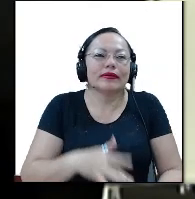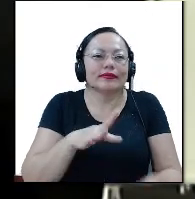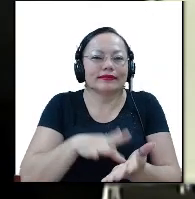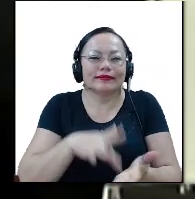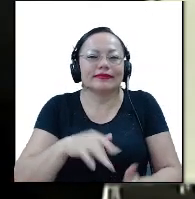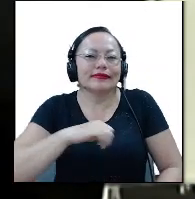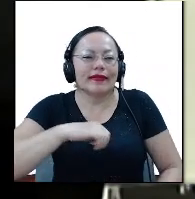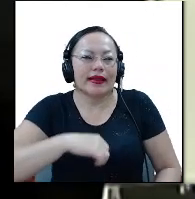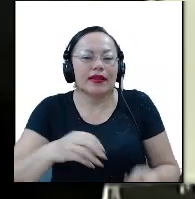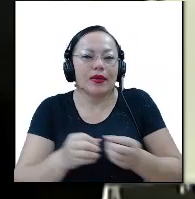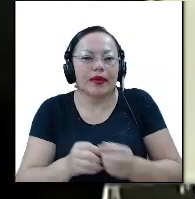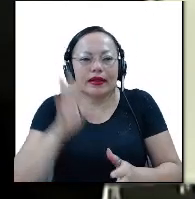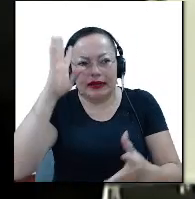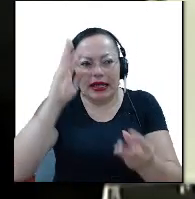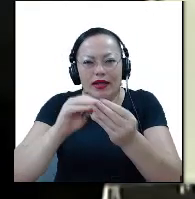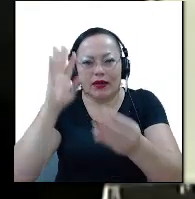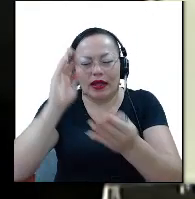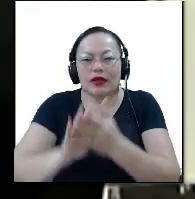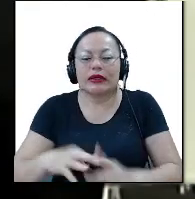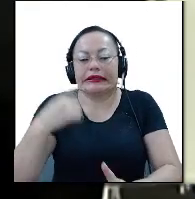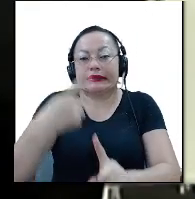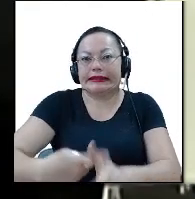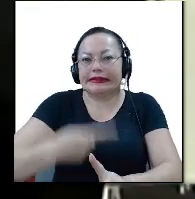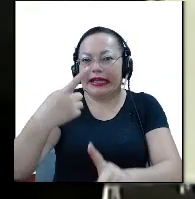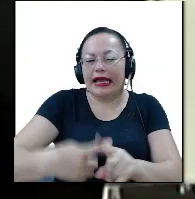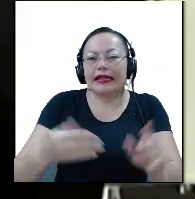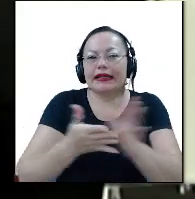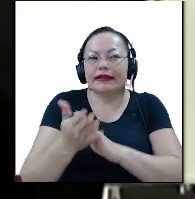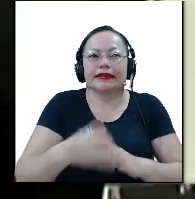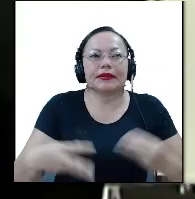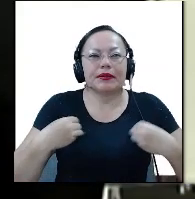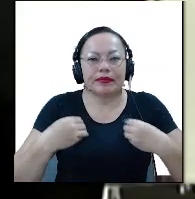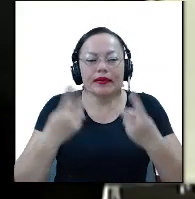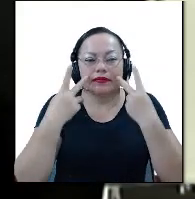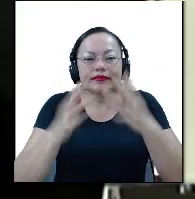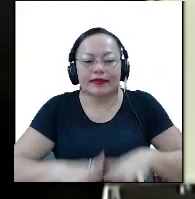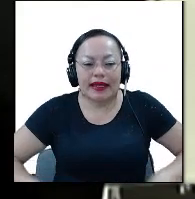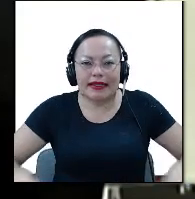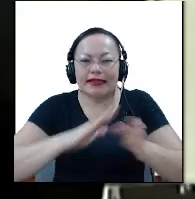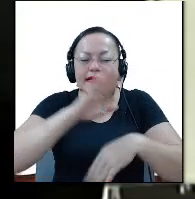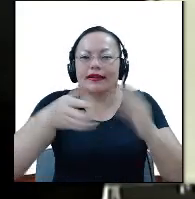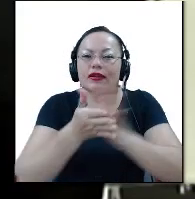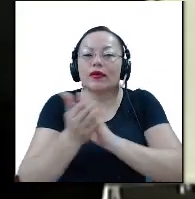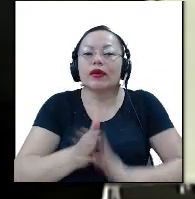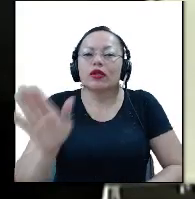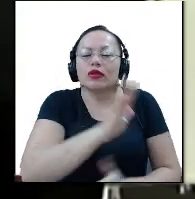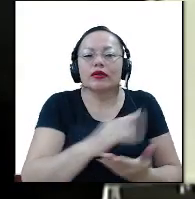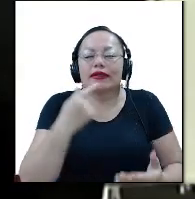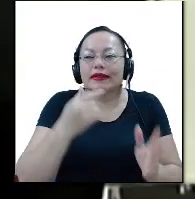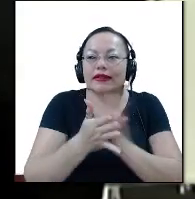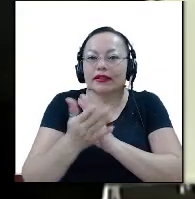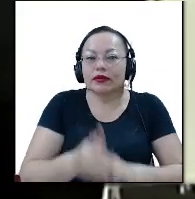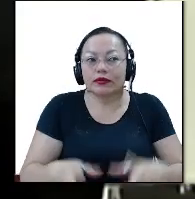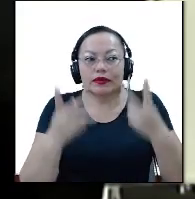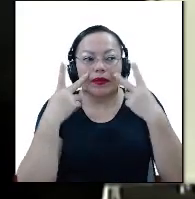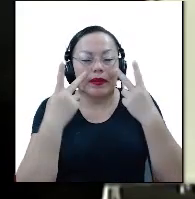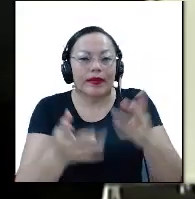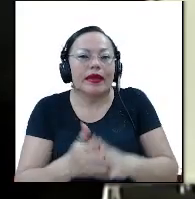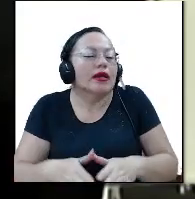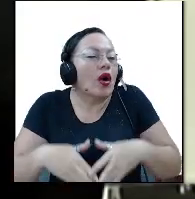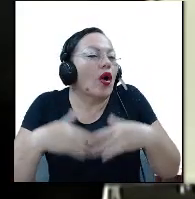tiene pactado el arriendo de esa vivienda o de ese local. Si usted está cerrado y si usted ve que su